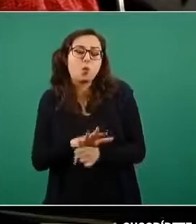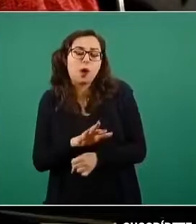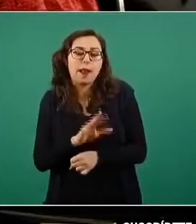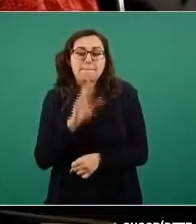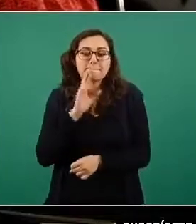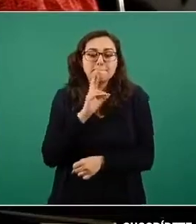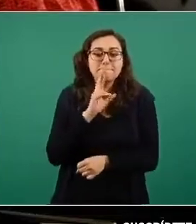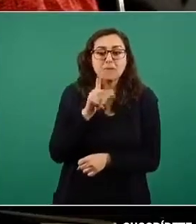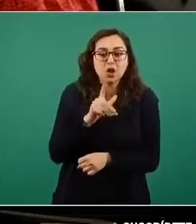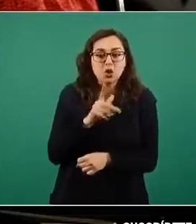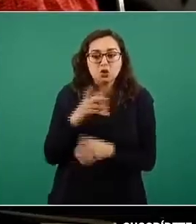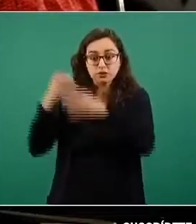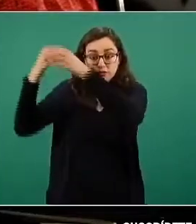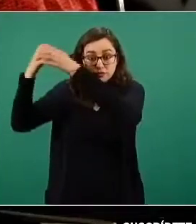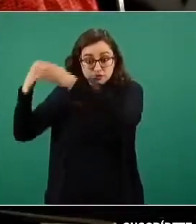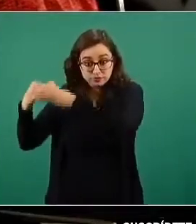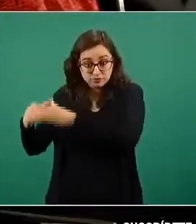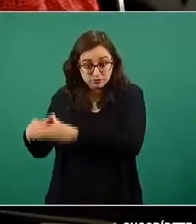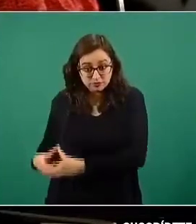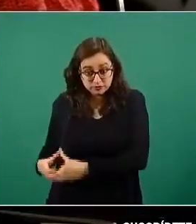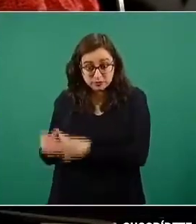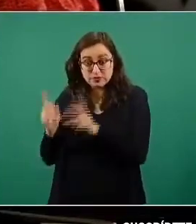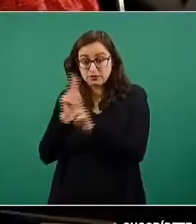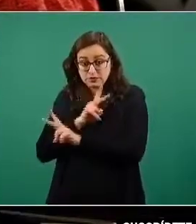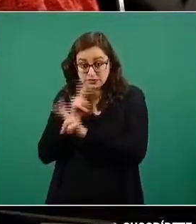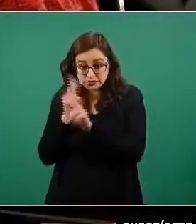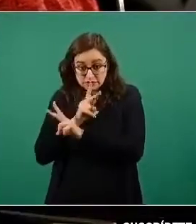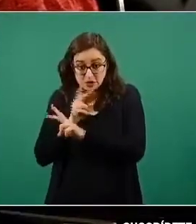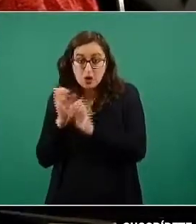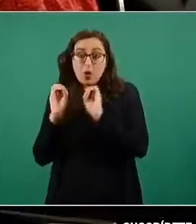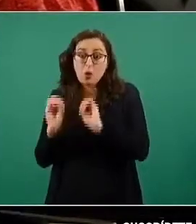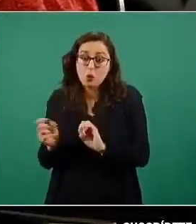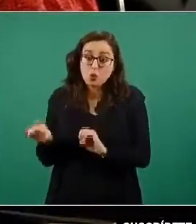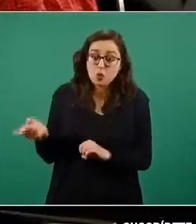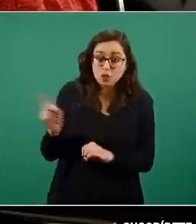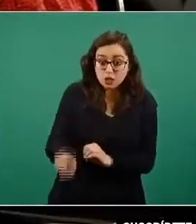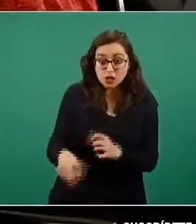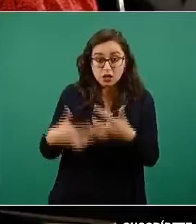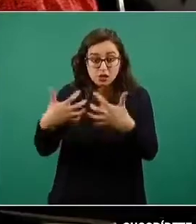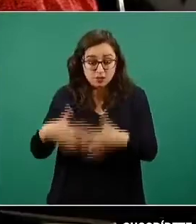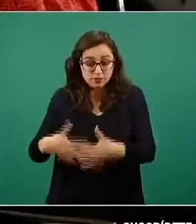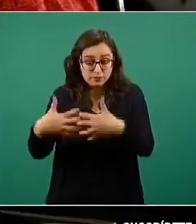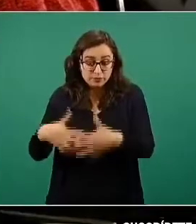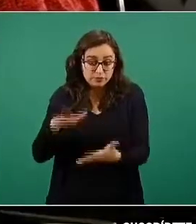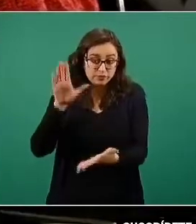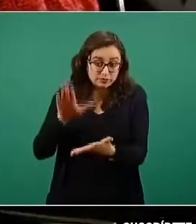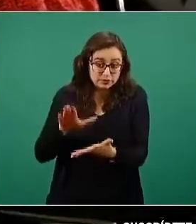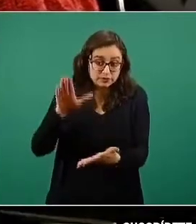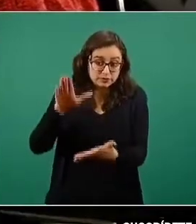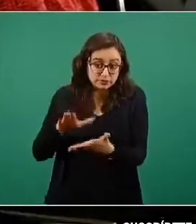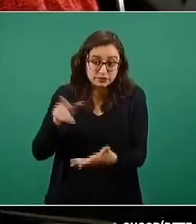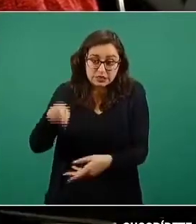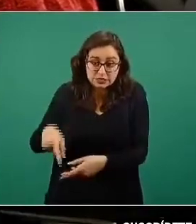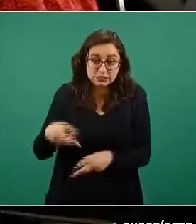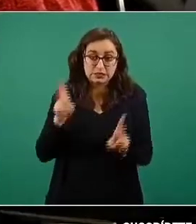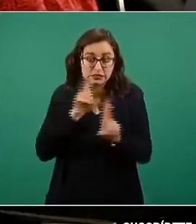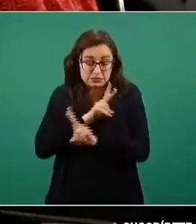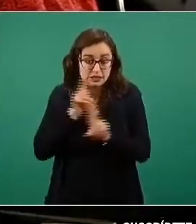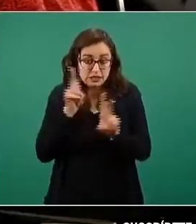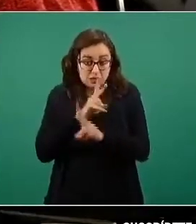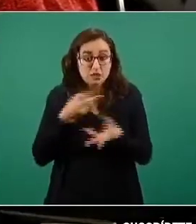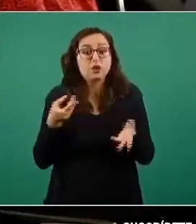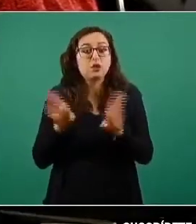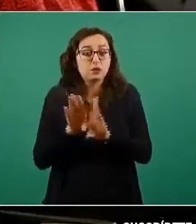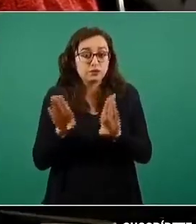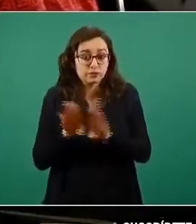en la búsqueda incesante de un tanque de oxígeno, o busquen la opción de un concentrador de oxígeno y